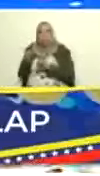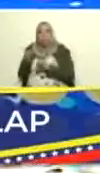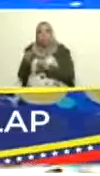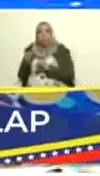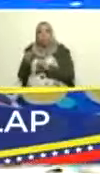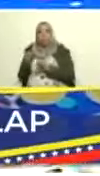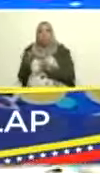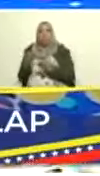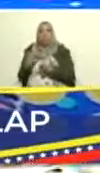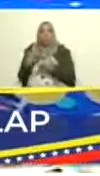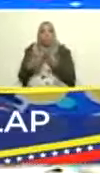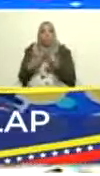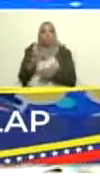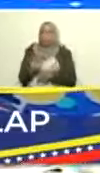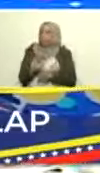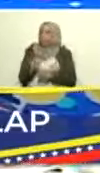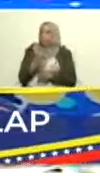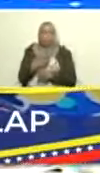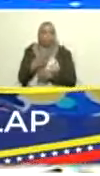¿Pudieron con nosotros?